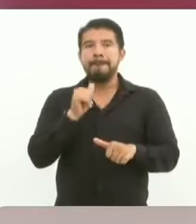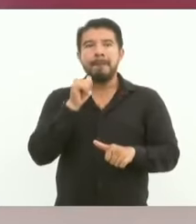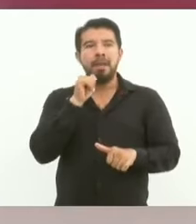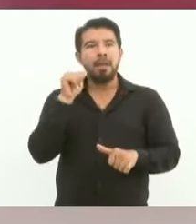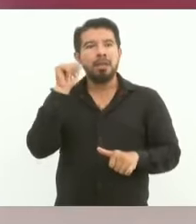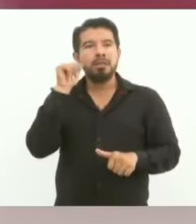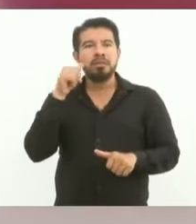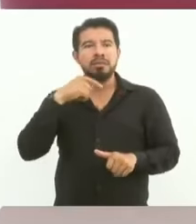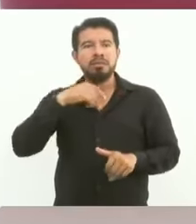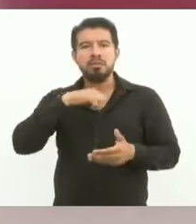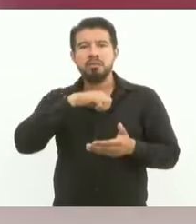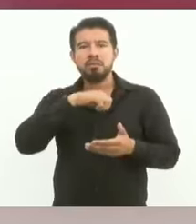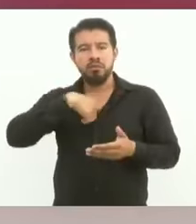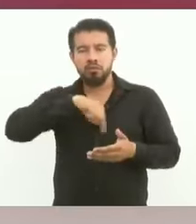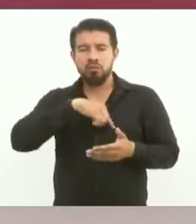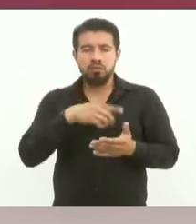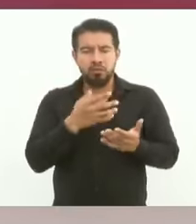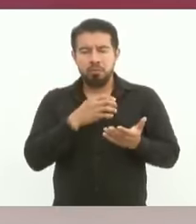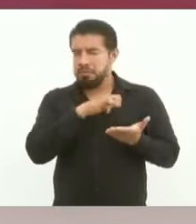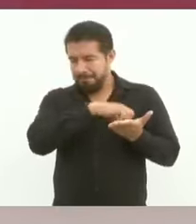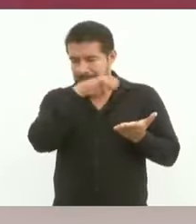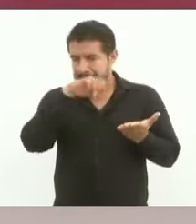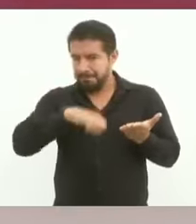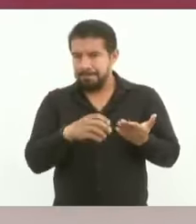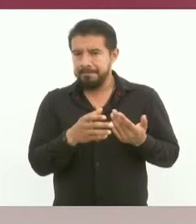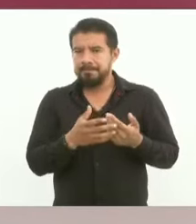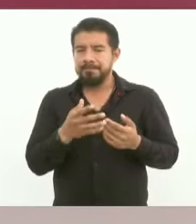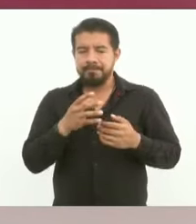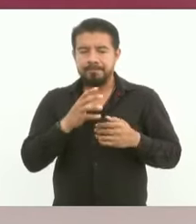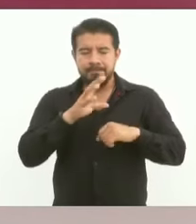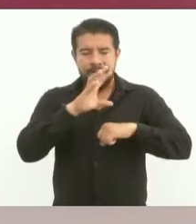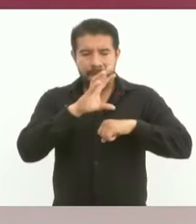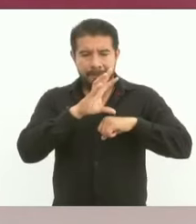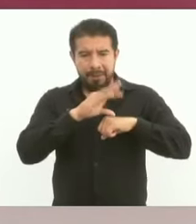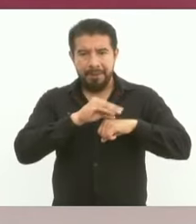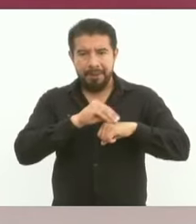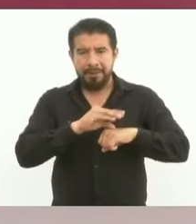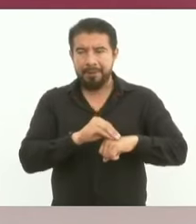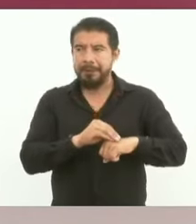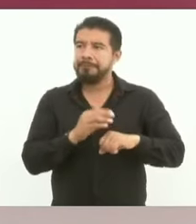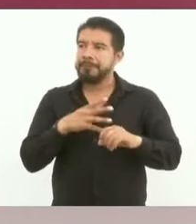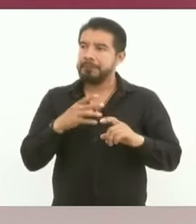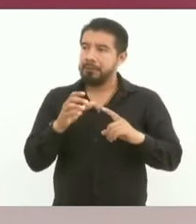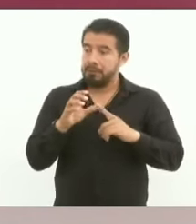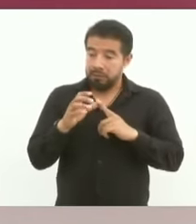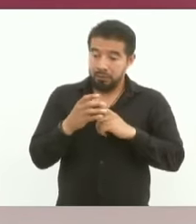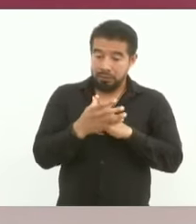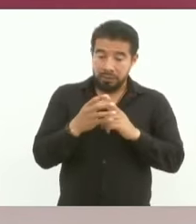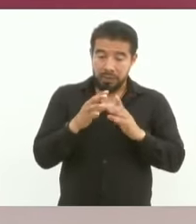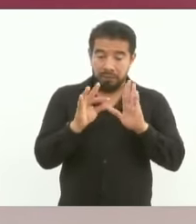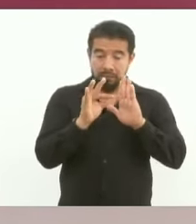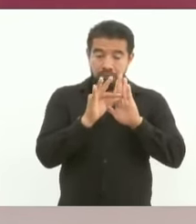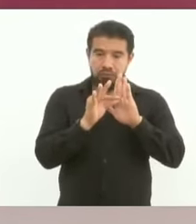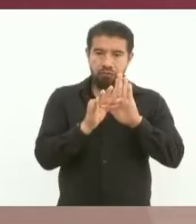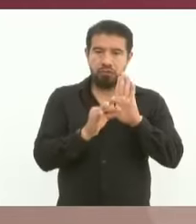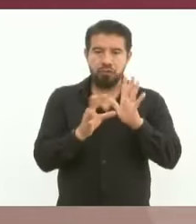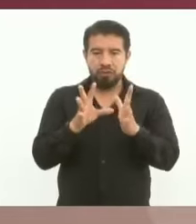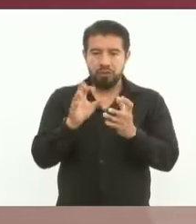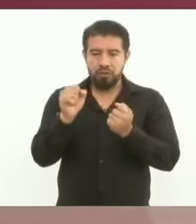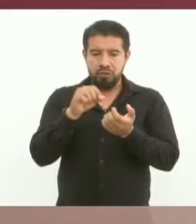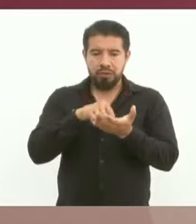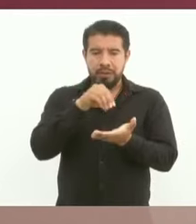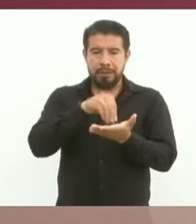por ejemplo, se aprobaron ya en la Comisión de Puntos Constitucionales las